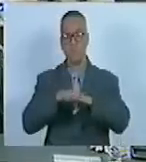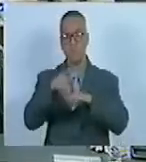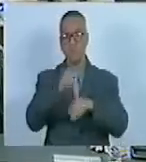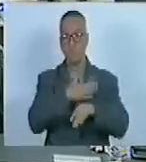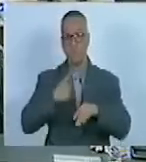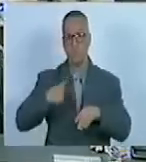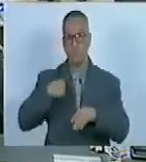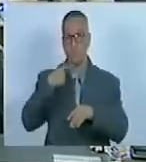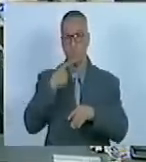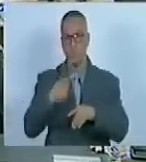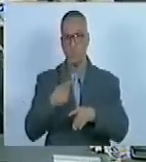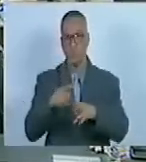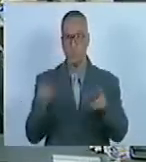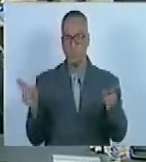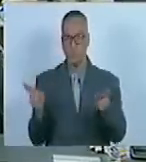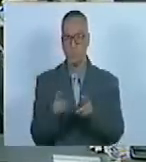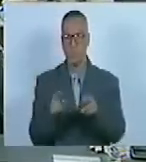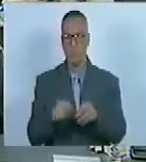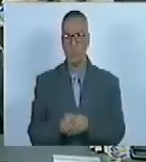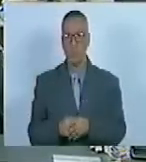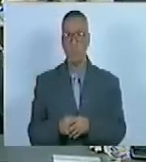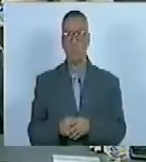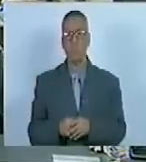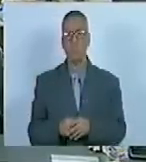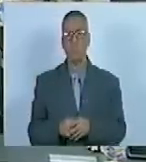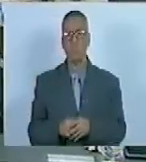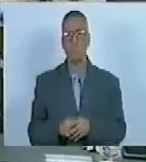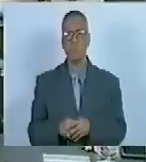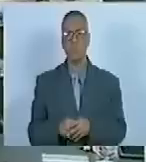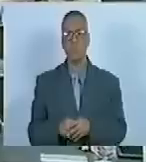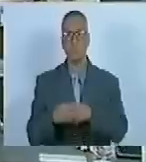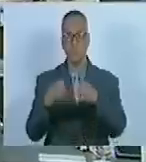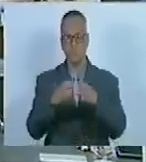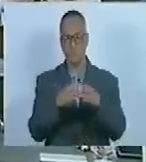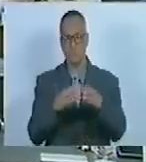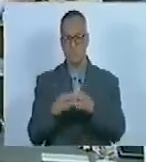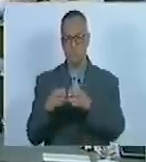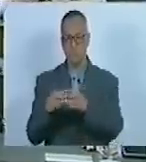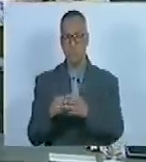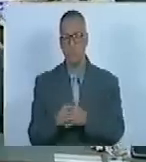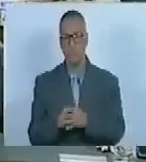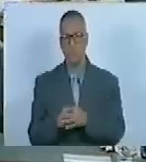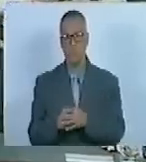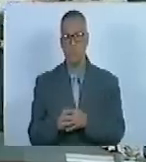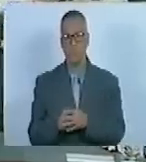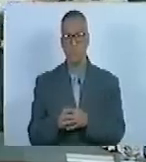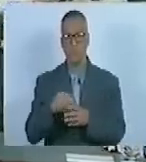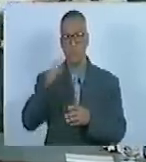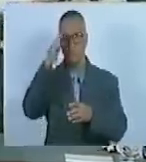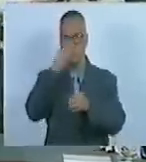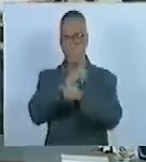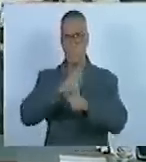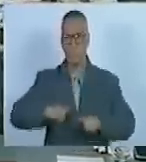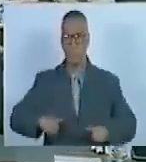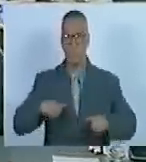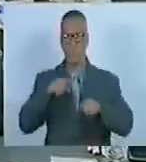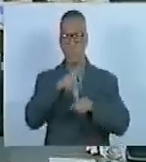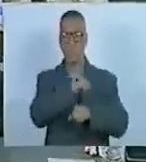Quisiéramos decir de manera resumida lo siguiente: un grupo militar